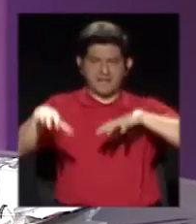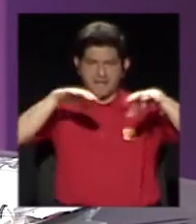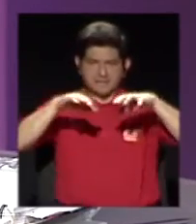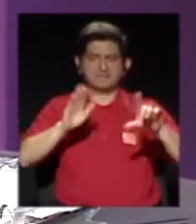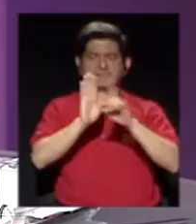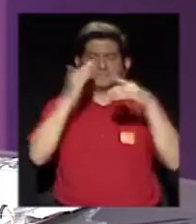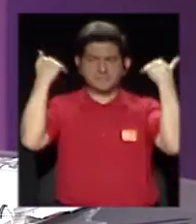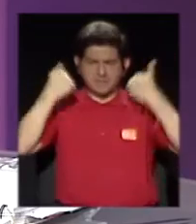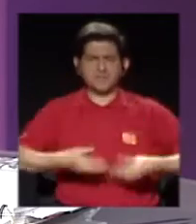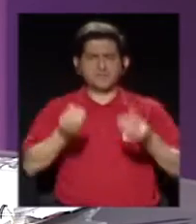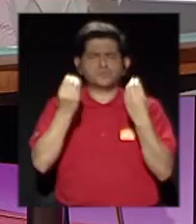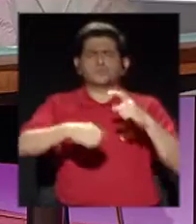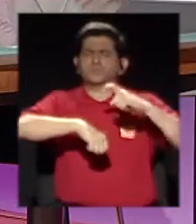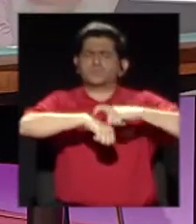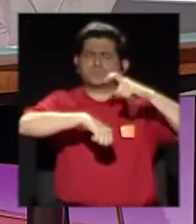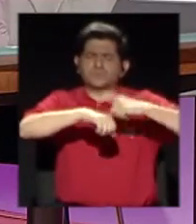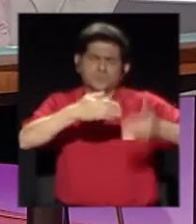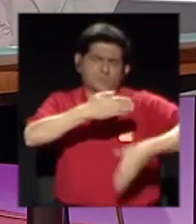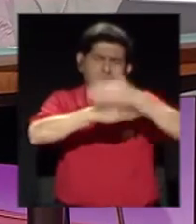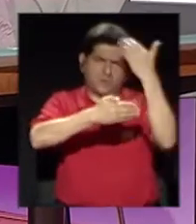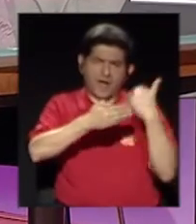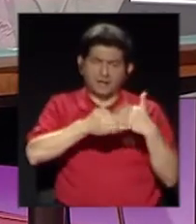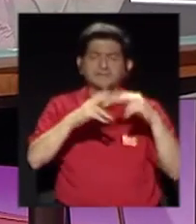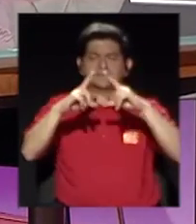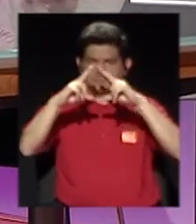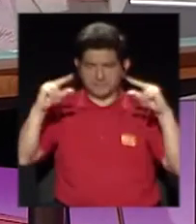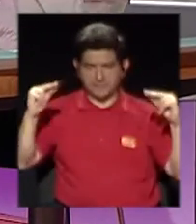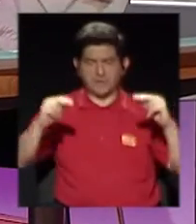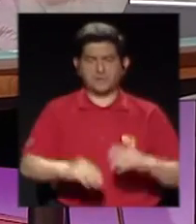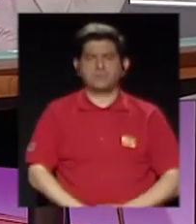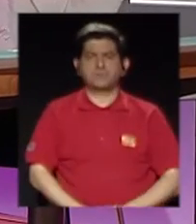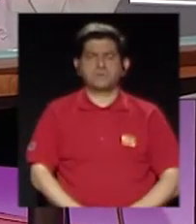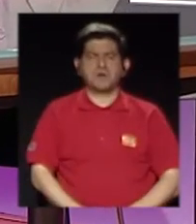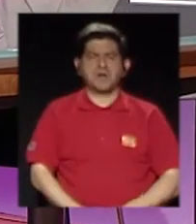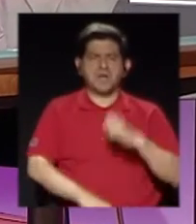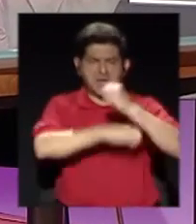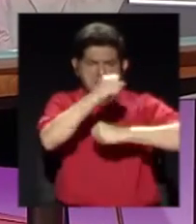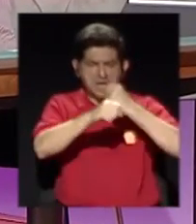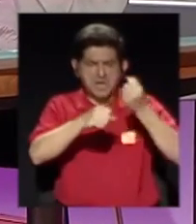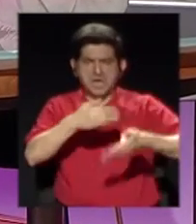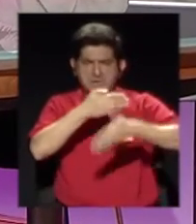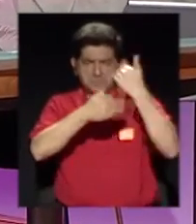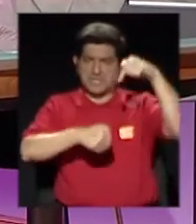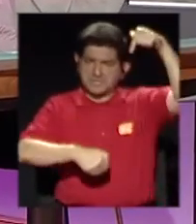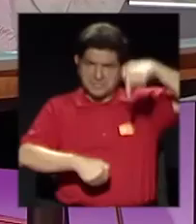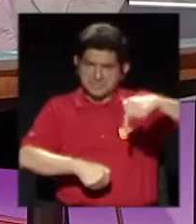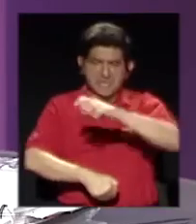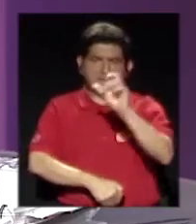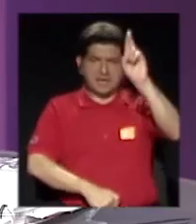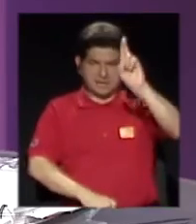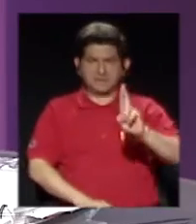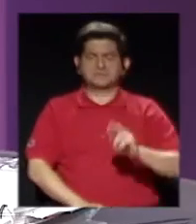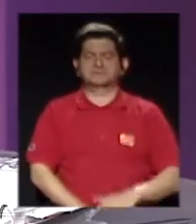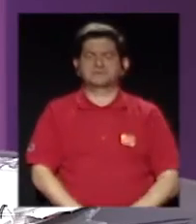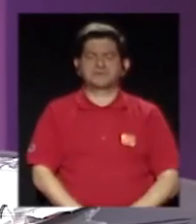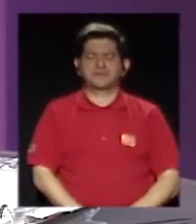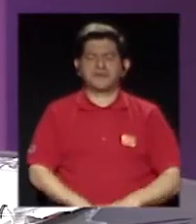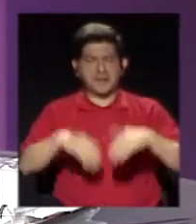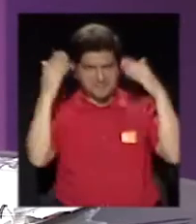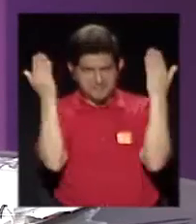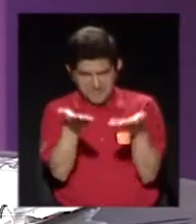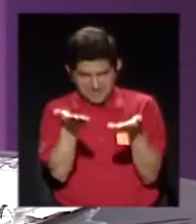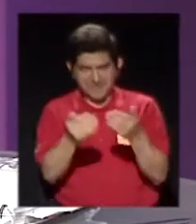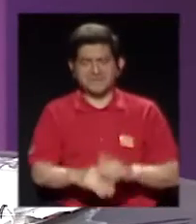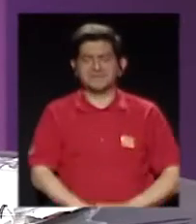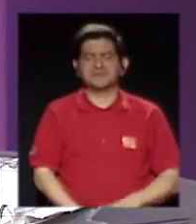derechos humanos por mucho tiempo anteriormente en nicaragua y desde hace algunos años está acá en costa rica bienvenida soy la américa